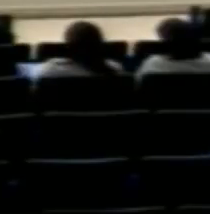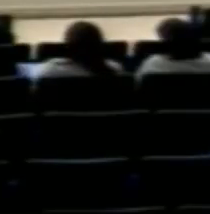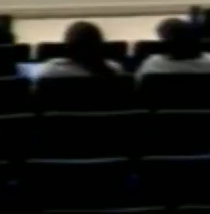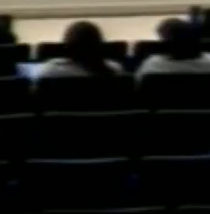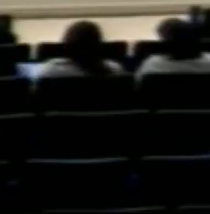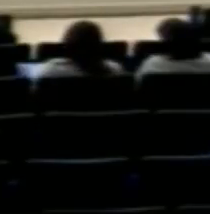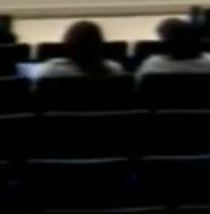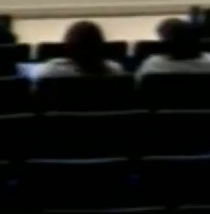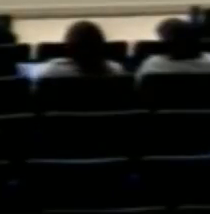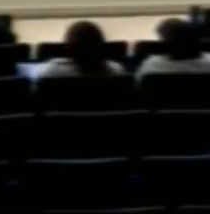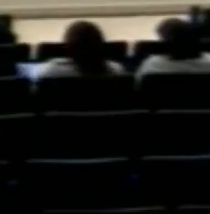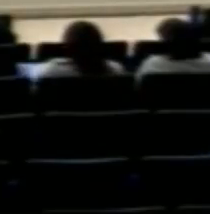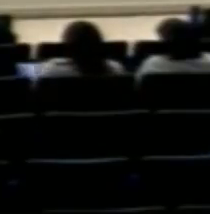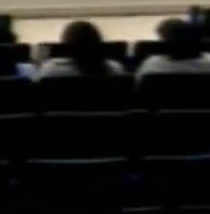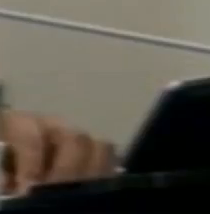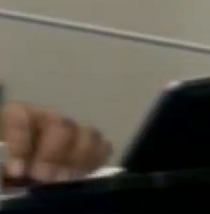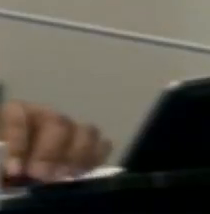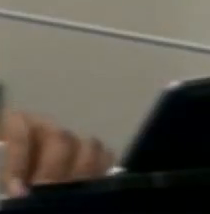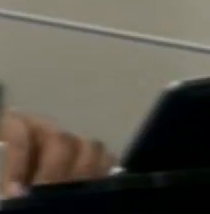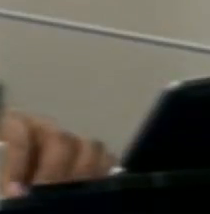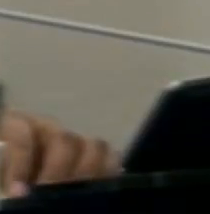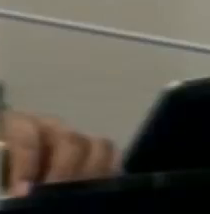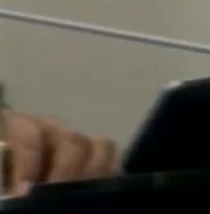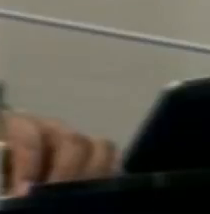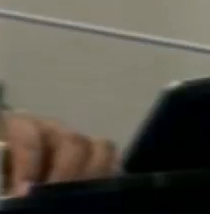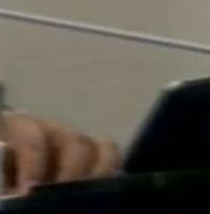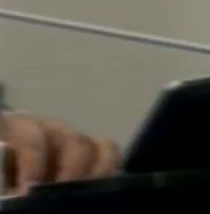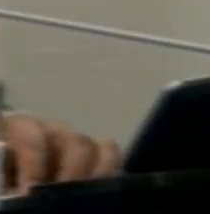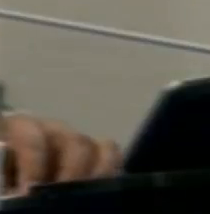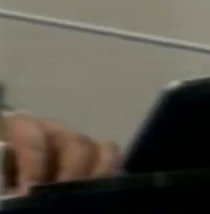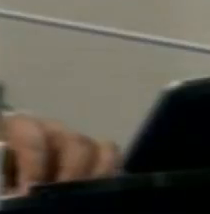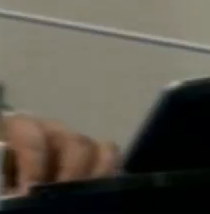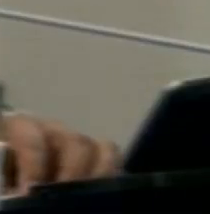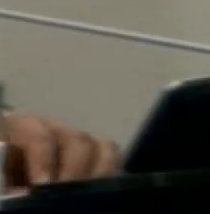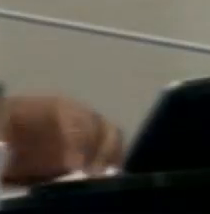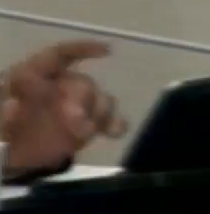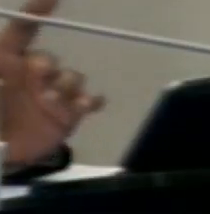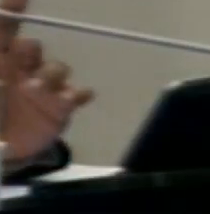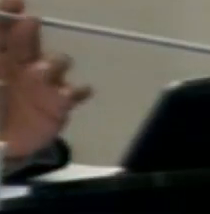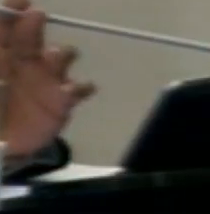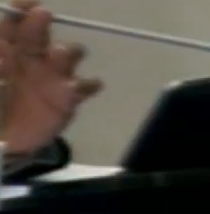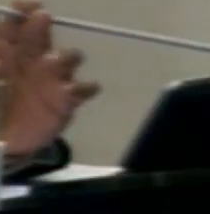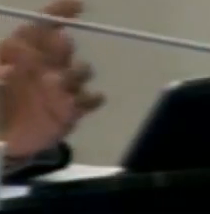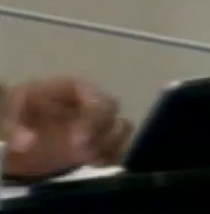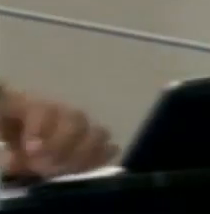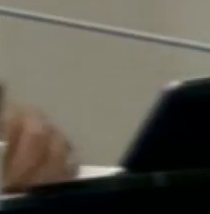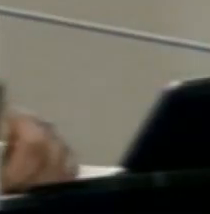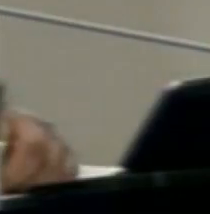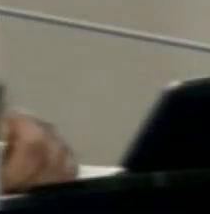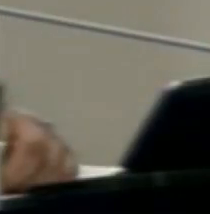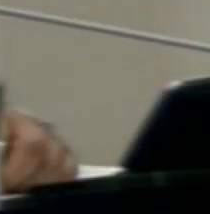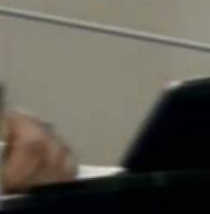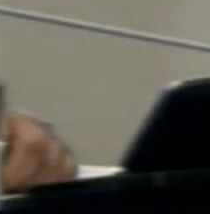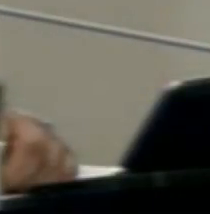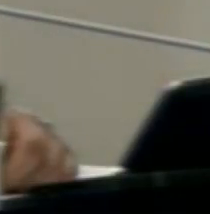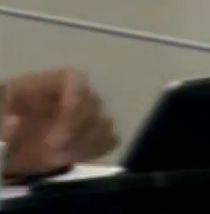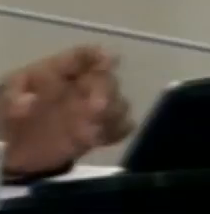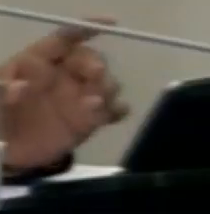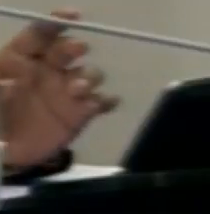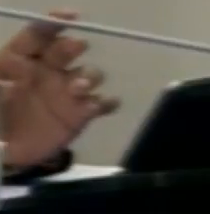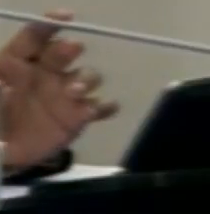su currículum, dentro de su experiencia laboral, usted fue colaborador jurídico del área de